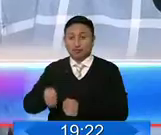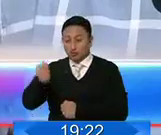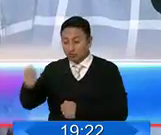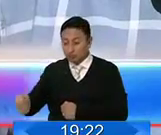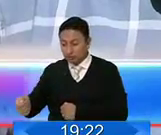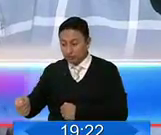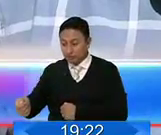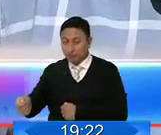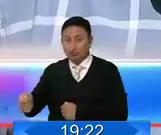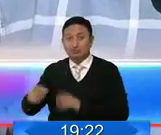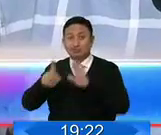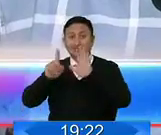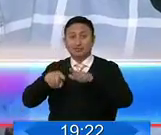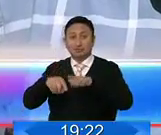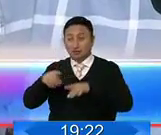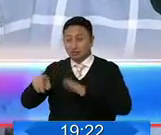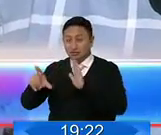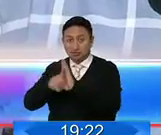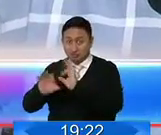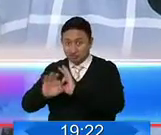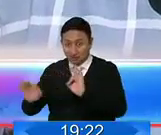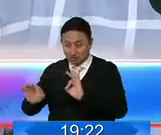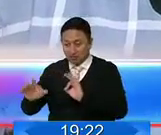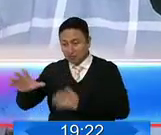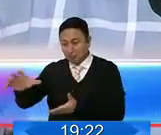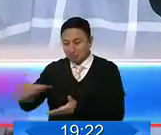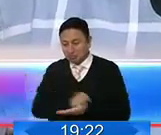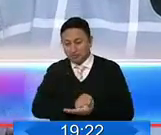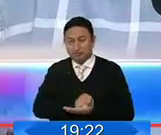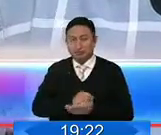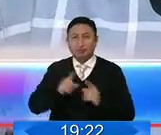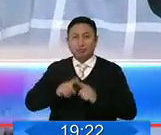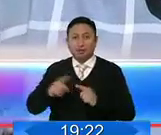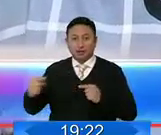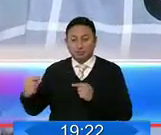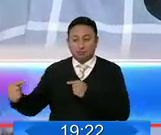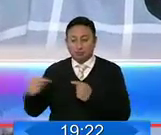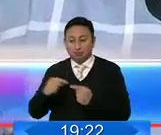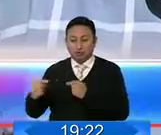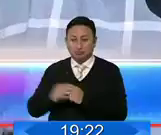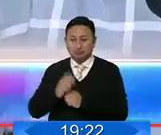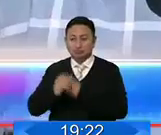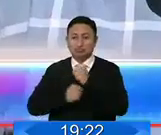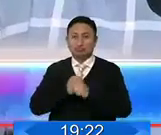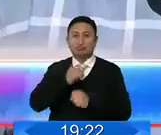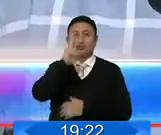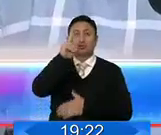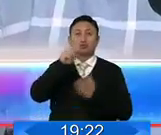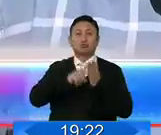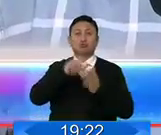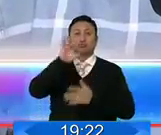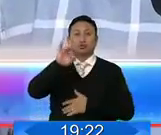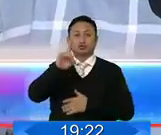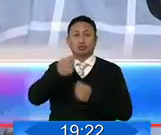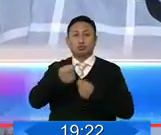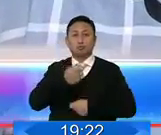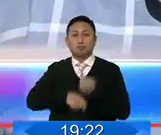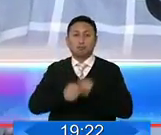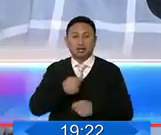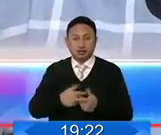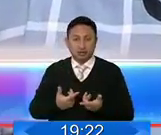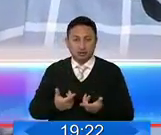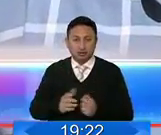por no cumplir con la ley pero en ese litigio él en 2008 vende a quien deberían